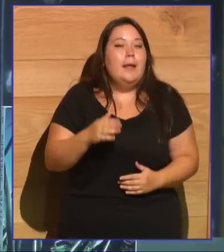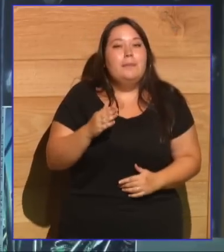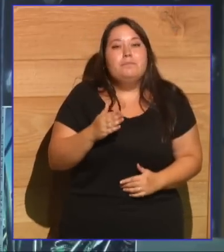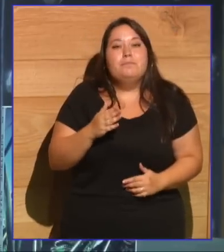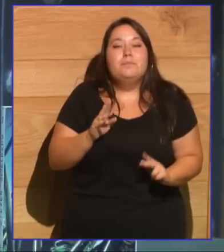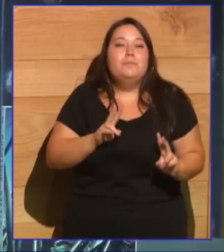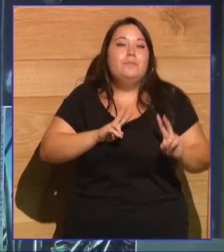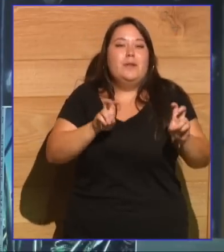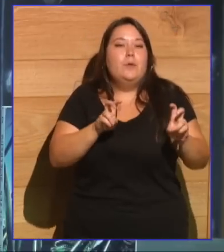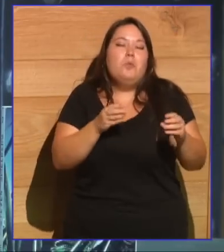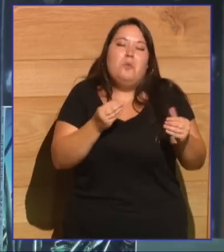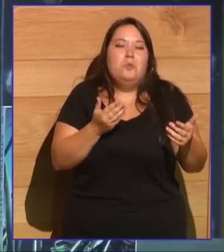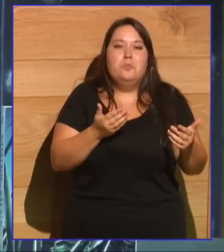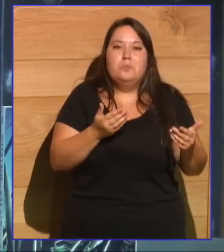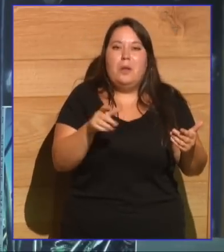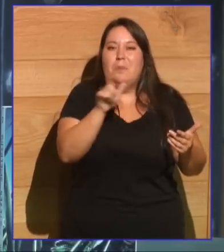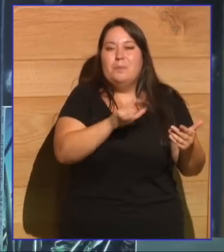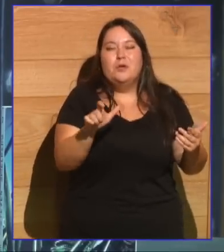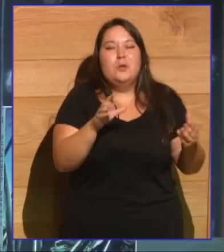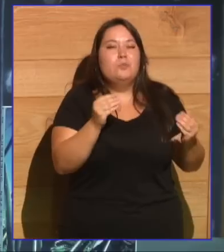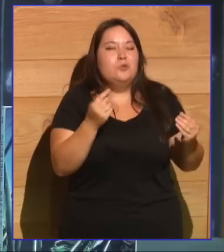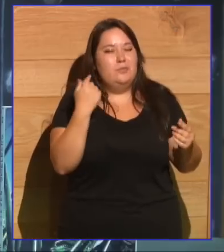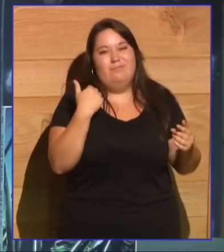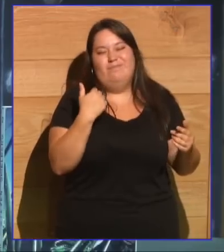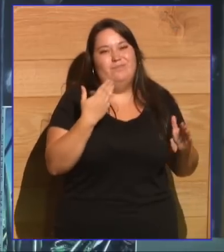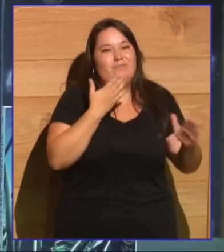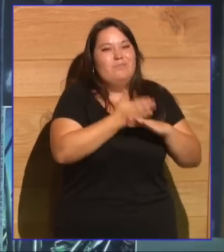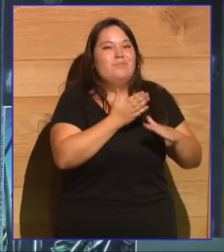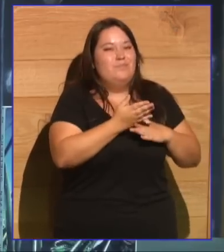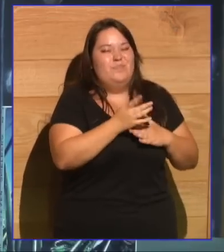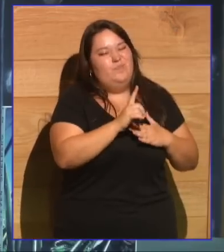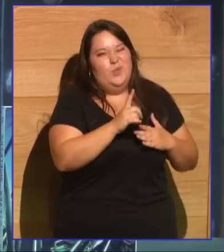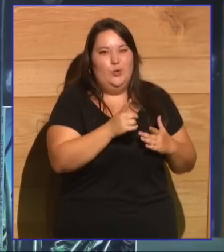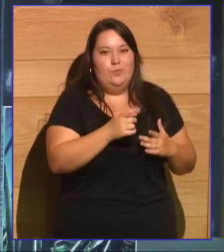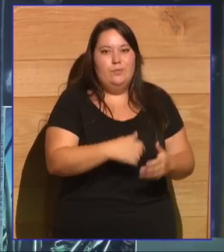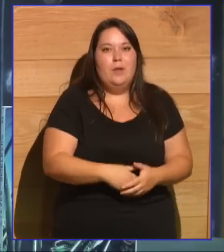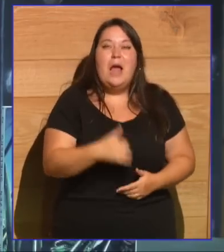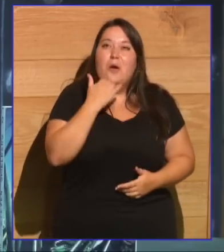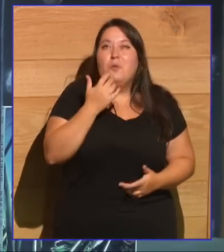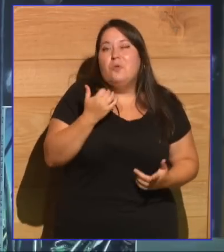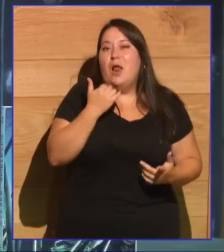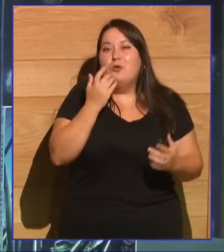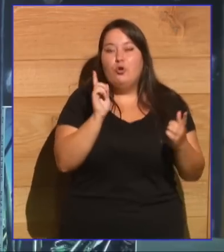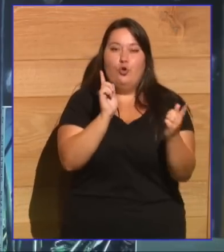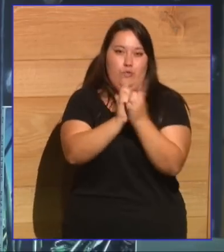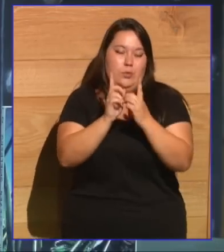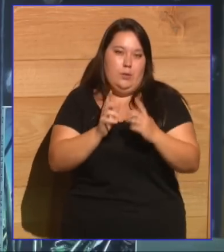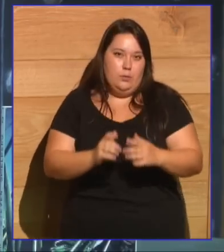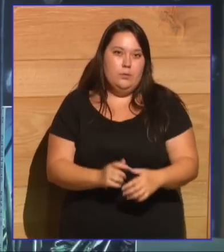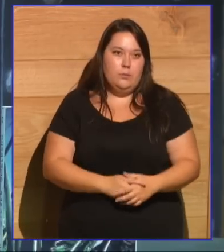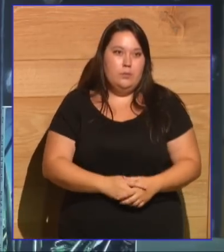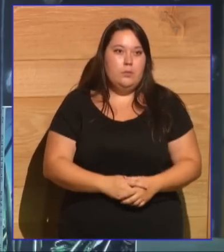que no va a tener demasiados espectadores no porque juegue a la contra no porque pretende hacer una película sueca abstrusa